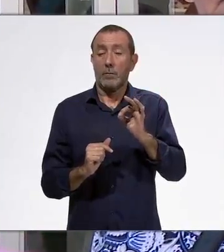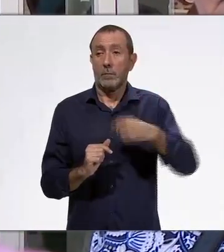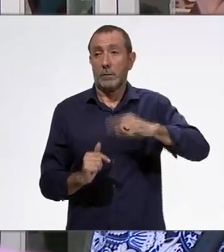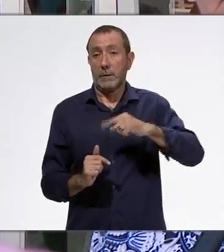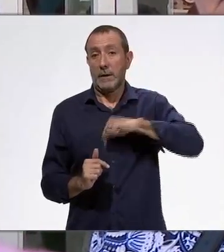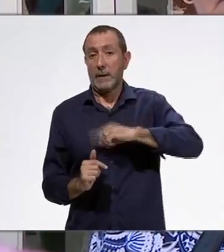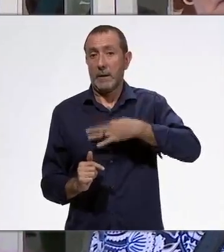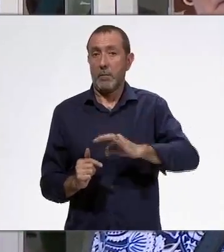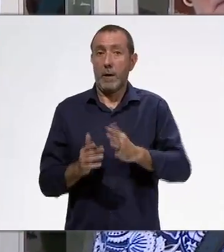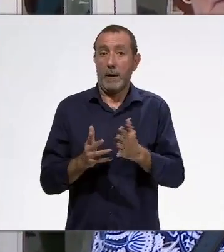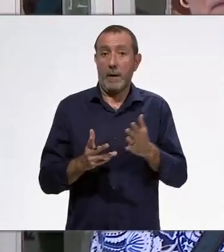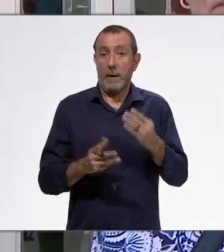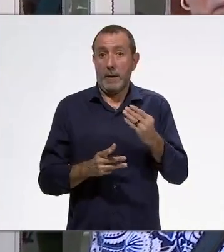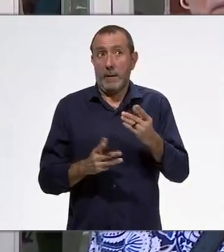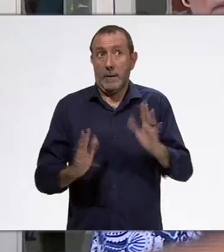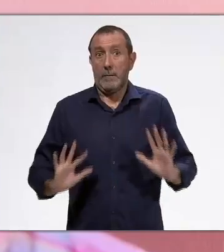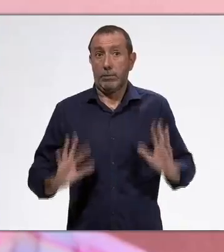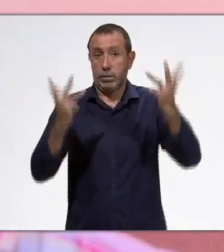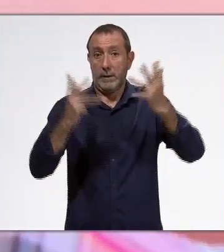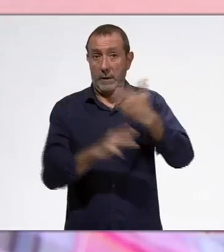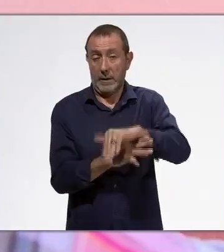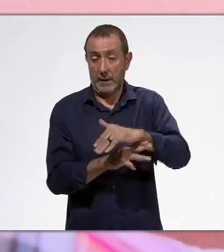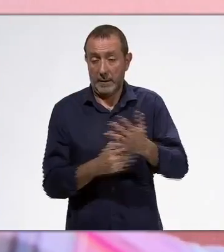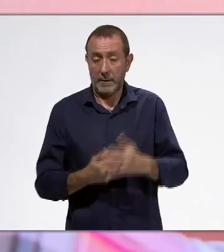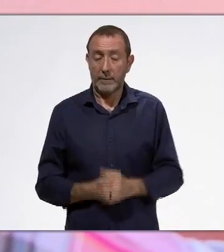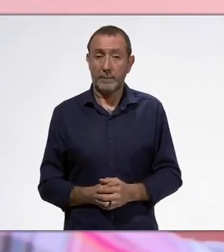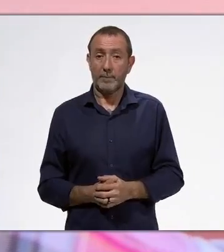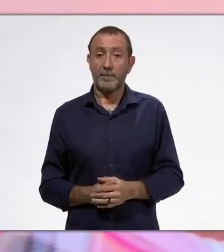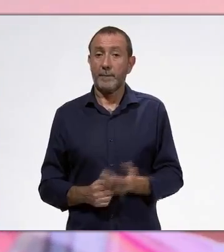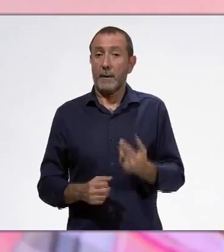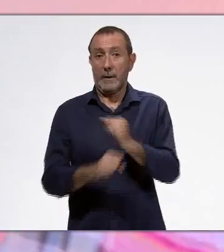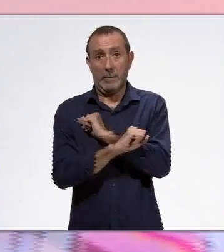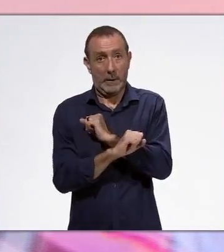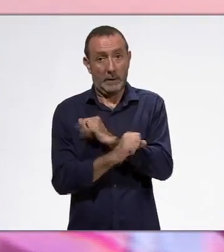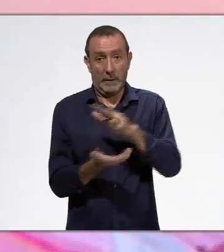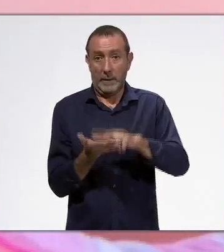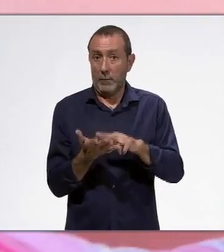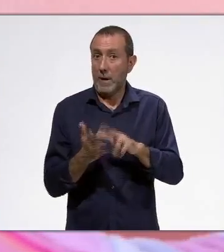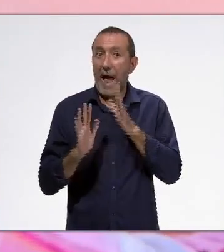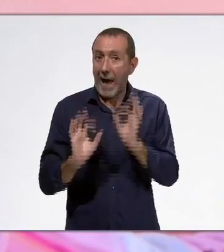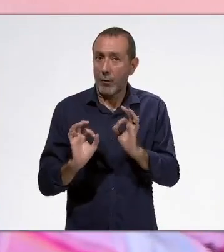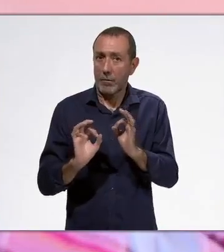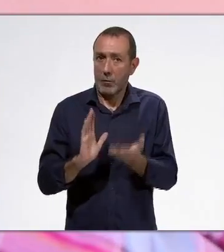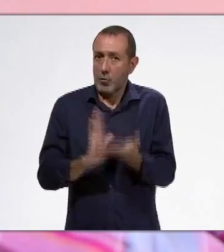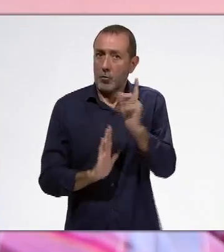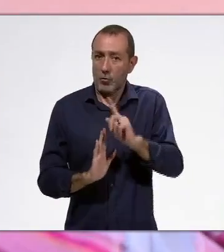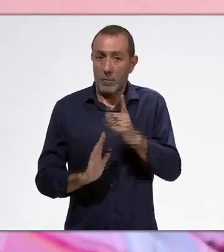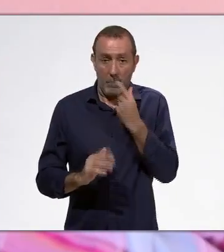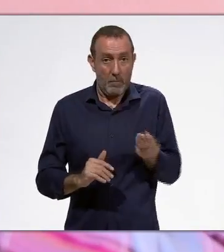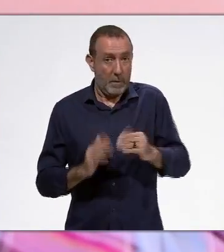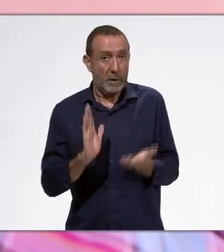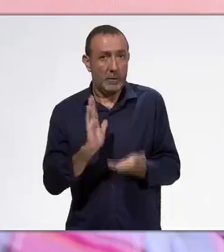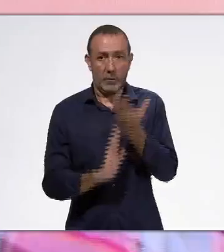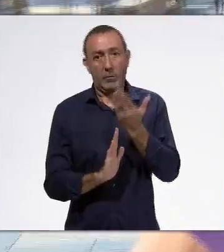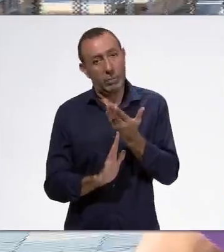para salir a la calle liliarla cuanto me respeto Espero que se quede la cosa como está como mínimo vaya que no suba la cosa más porque sino